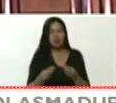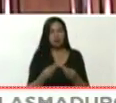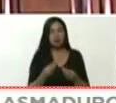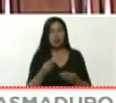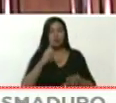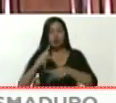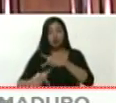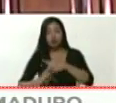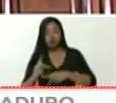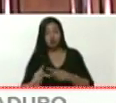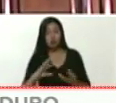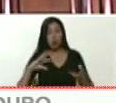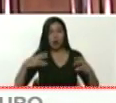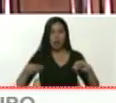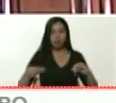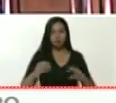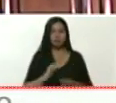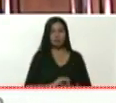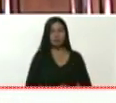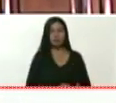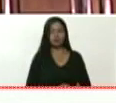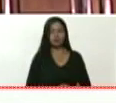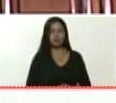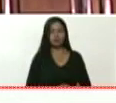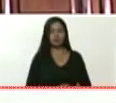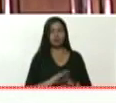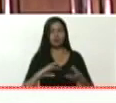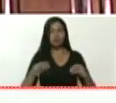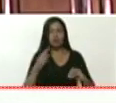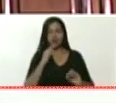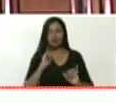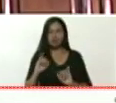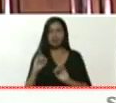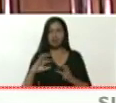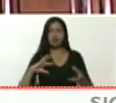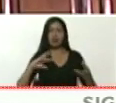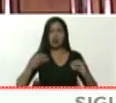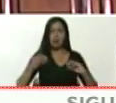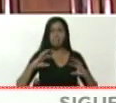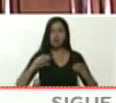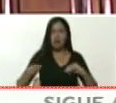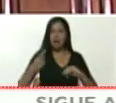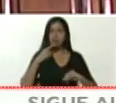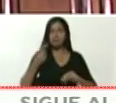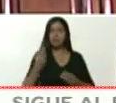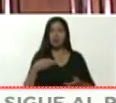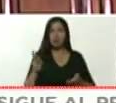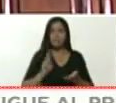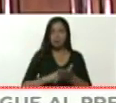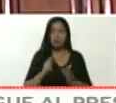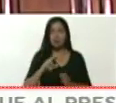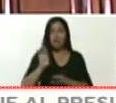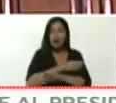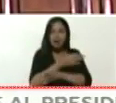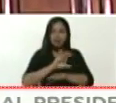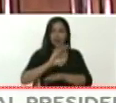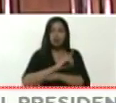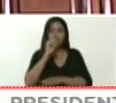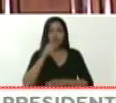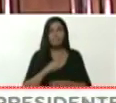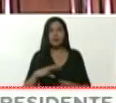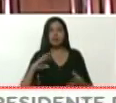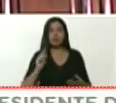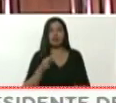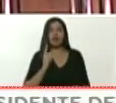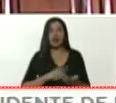y producción, CLAP. CLAP, inclusive el nombre suena bien, CLAP, CLAP, después la gente la convirtió inclusive en una canción, CLAP,